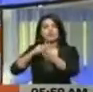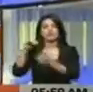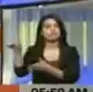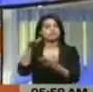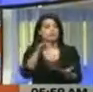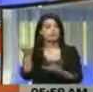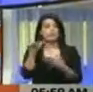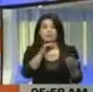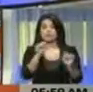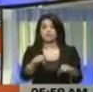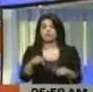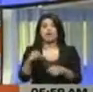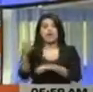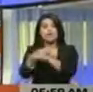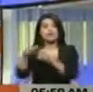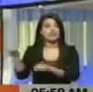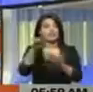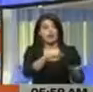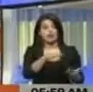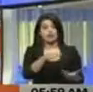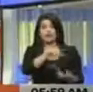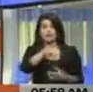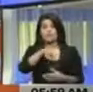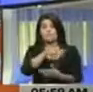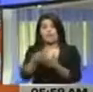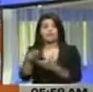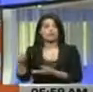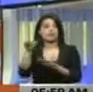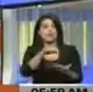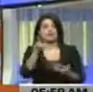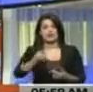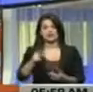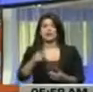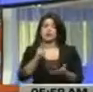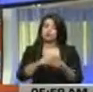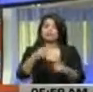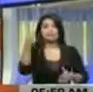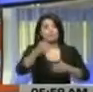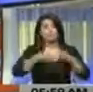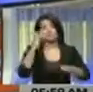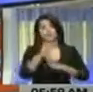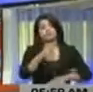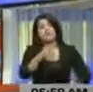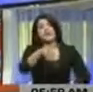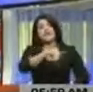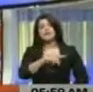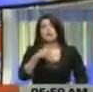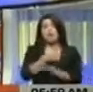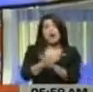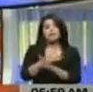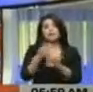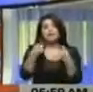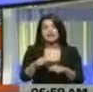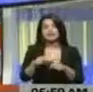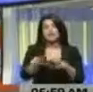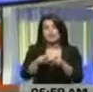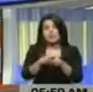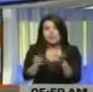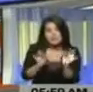el trigo? Sí, obviamente el Estado venezolano. Y por ello ahora vienen las multas. Ellos están jugando al desgaste, están amasando el golpe, como lo